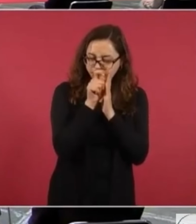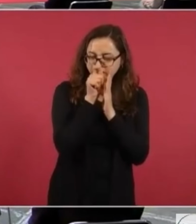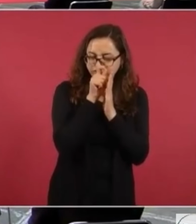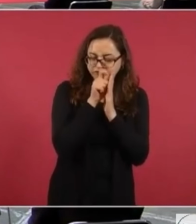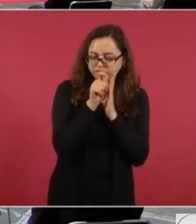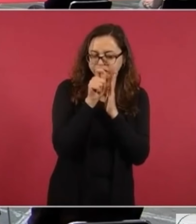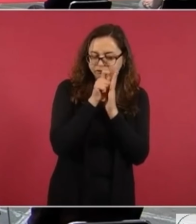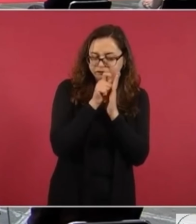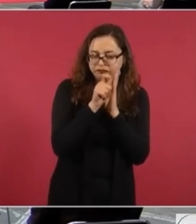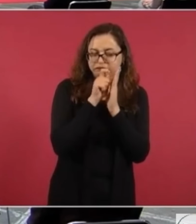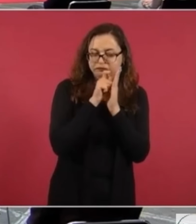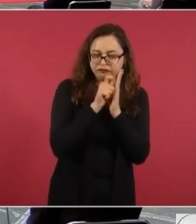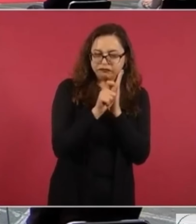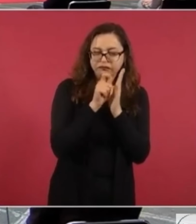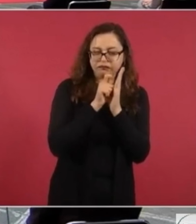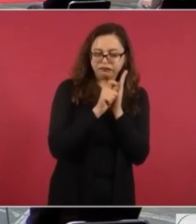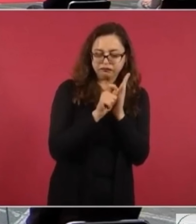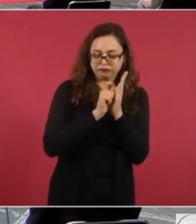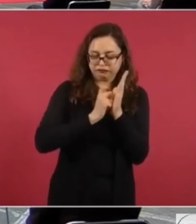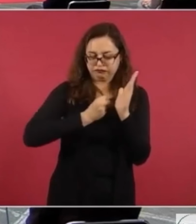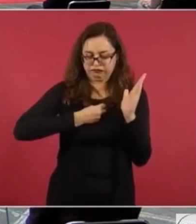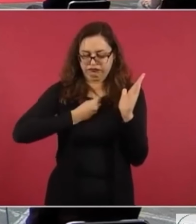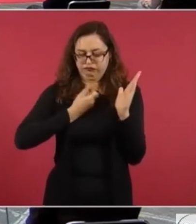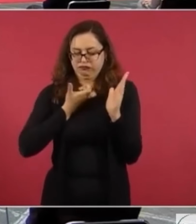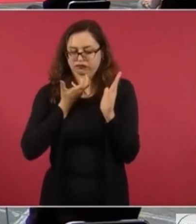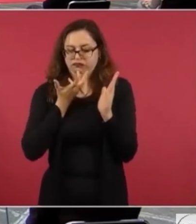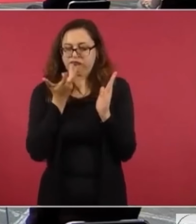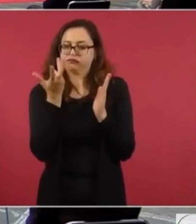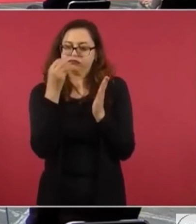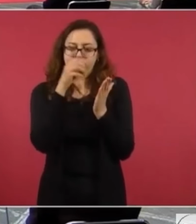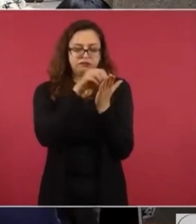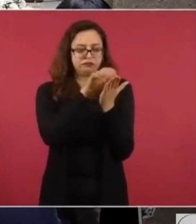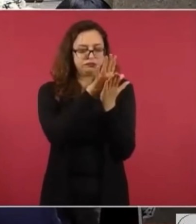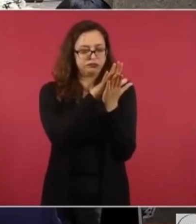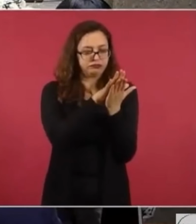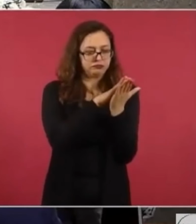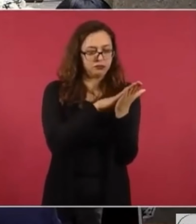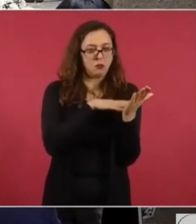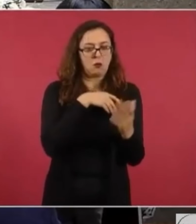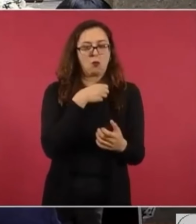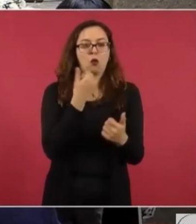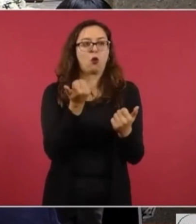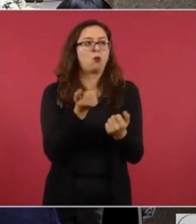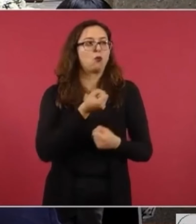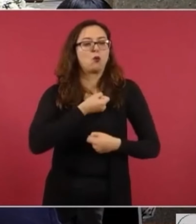breve su sentir y su expresión. Eso ya es poesía, en realidad.